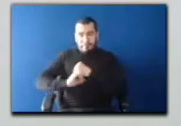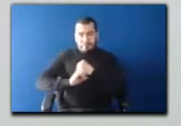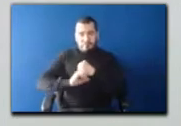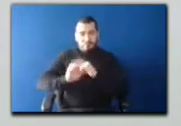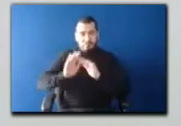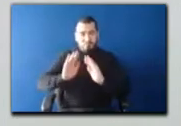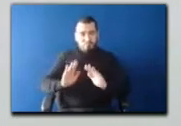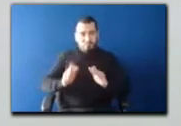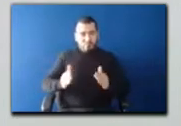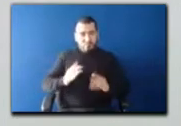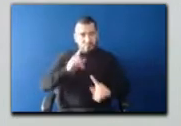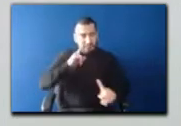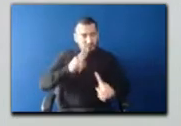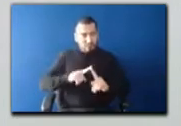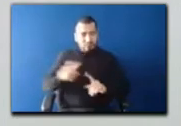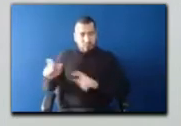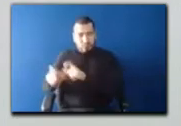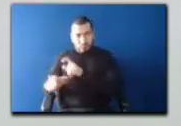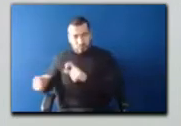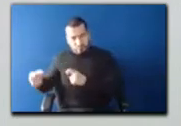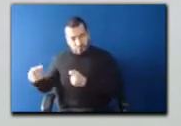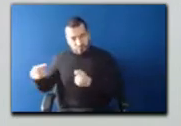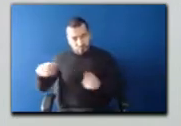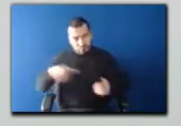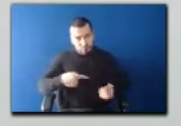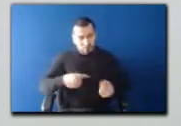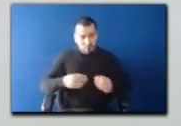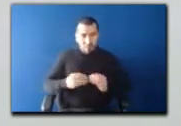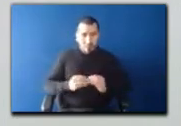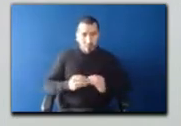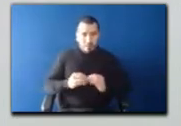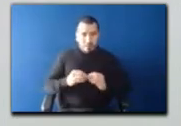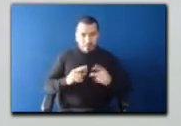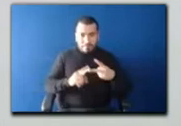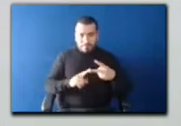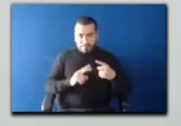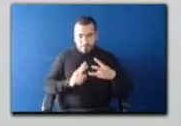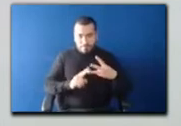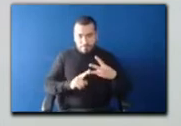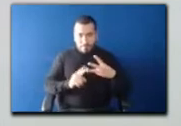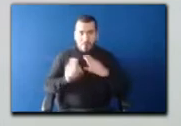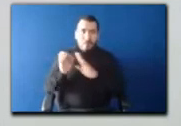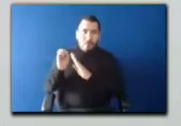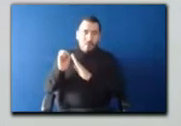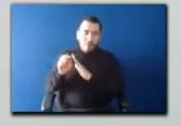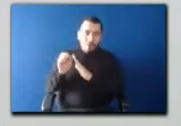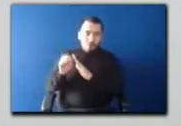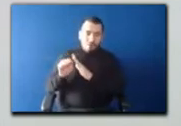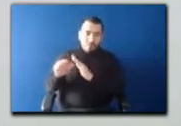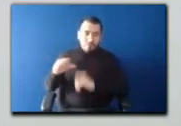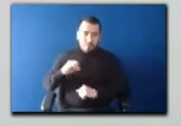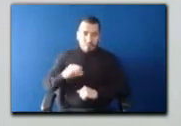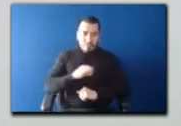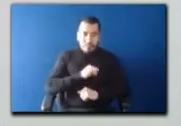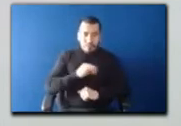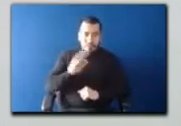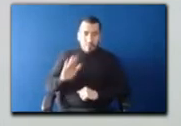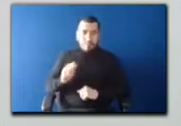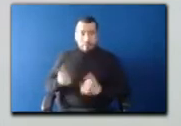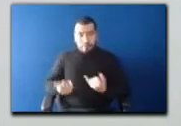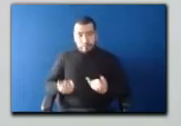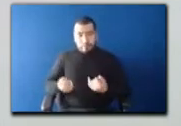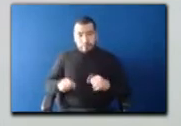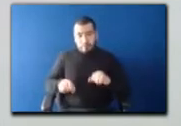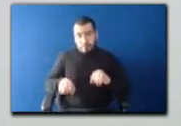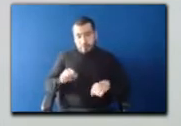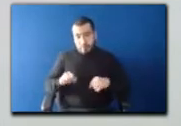de inversionistas. Y en tercer lugar, los fondos de capital privado. Hoy hay alternativas de financiación. Yo creo que lo